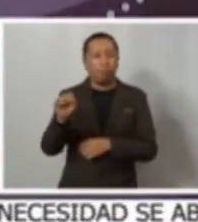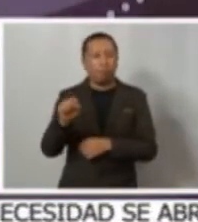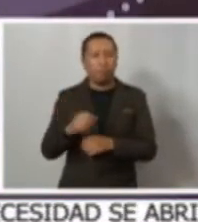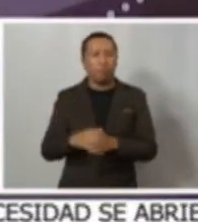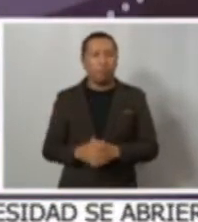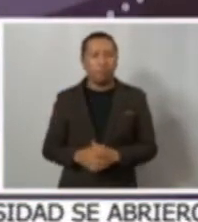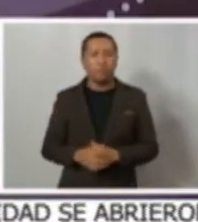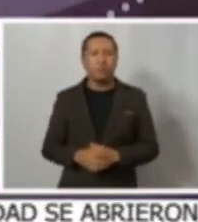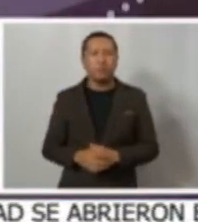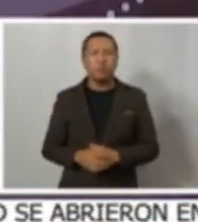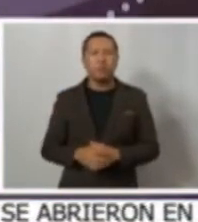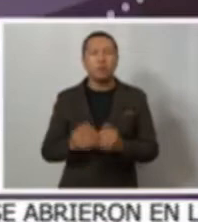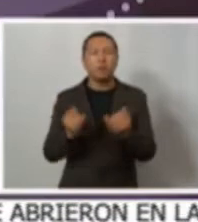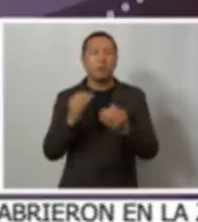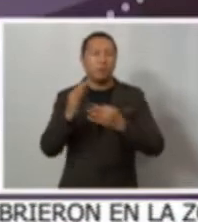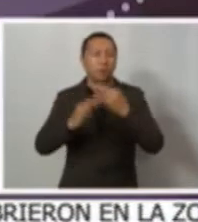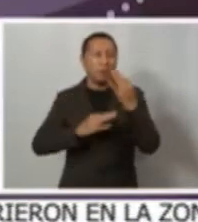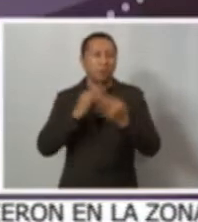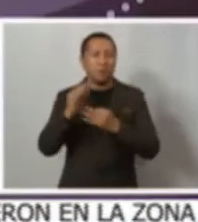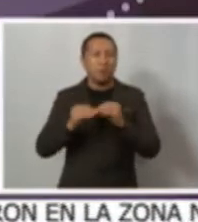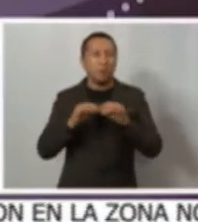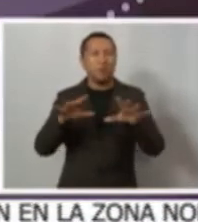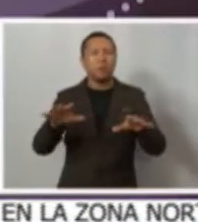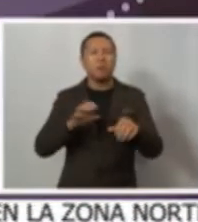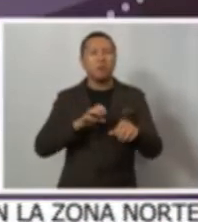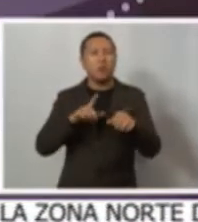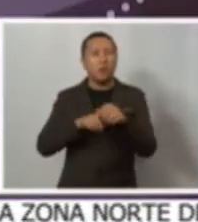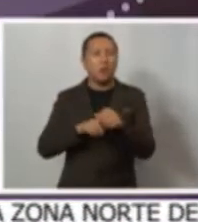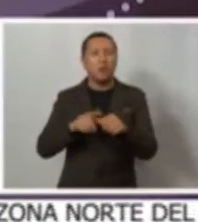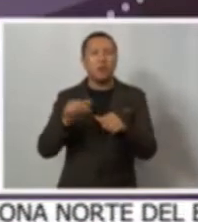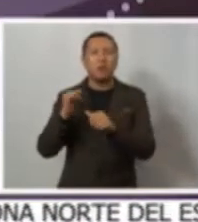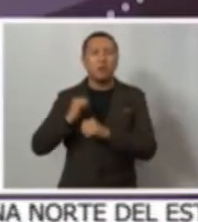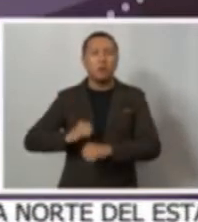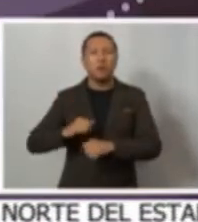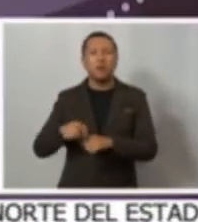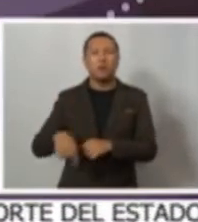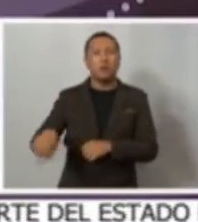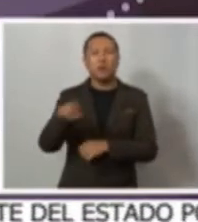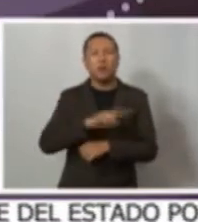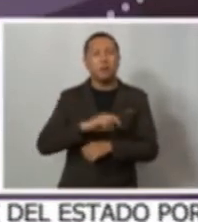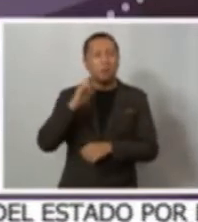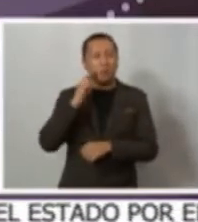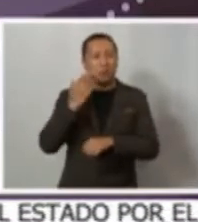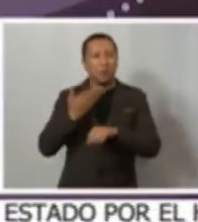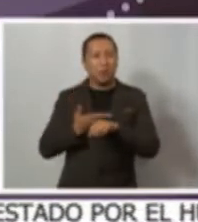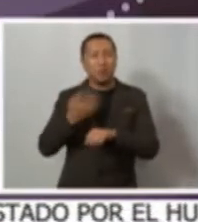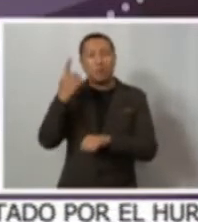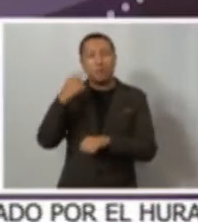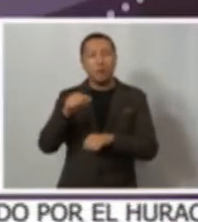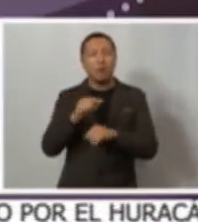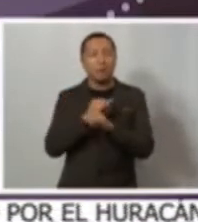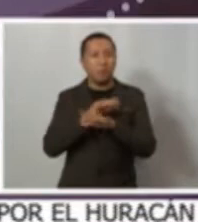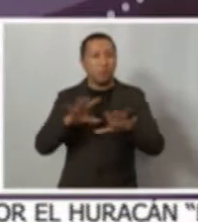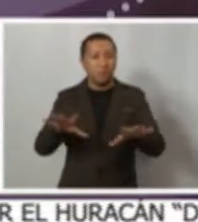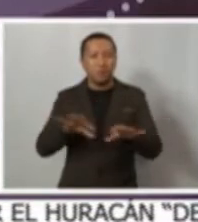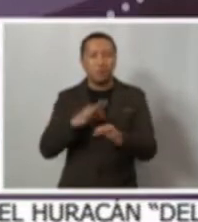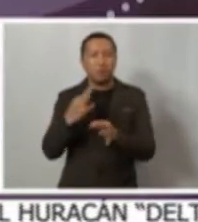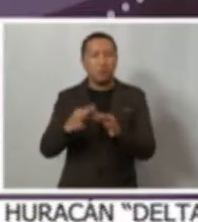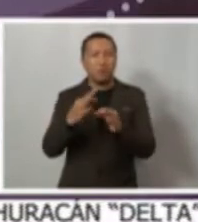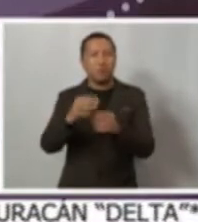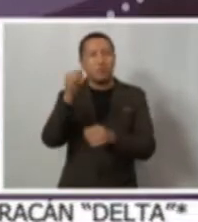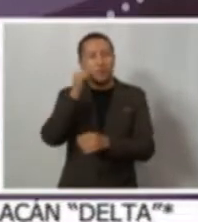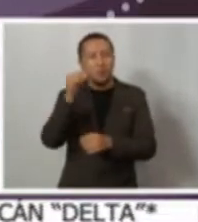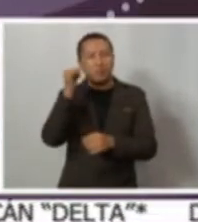reportes especiales que se desprendan de las autoridades, quienes son las encargadas de dar la información de primera mano,